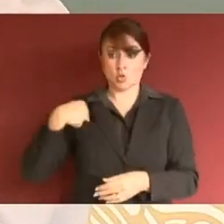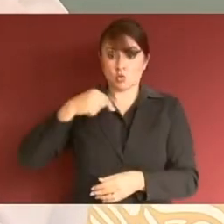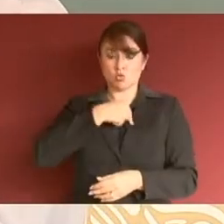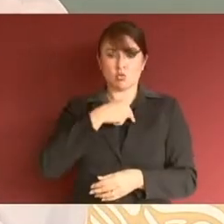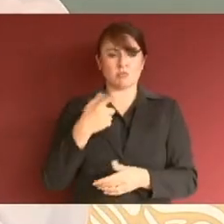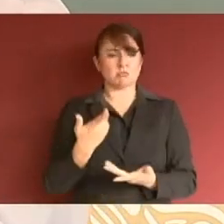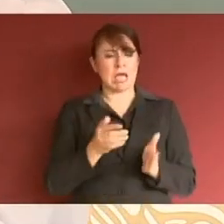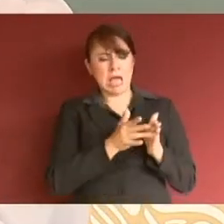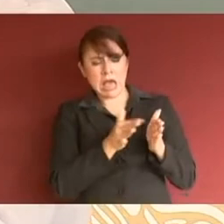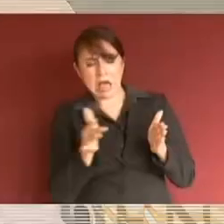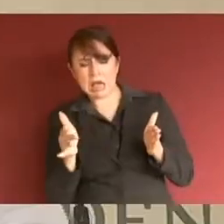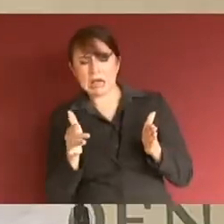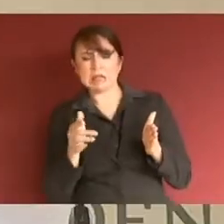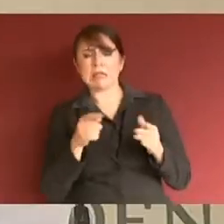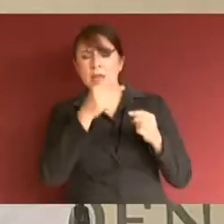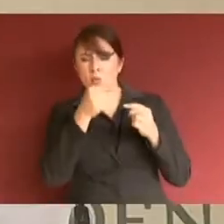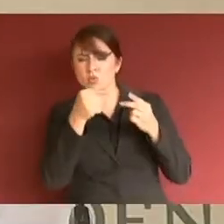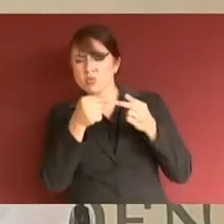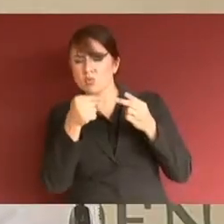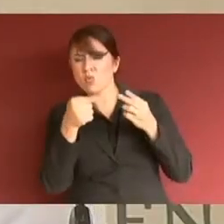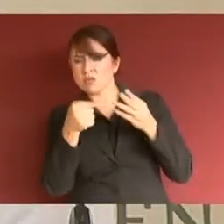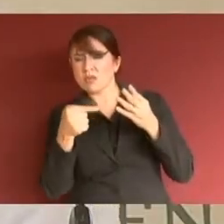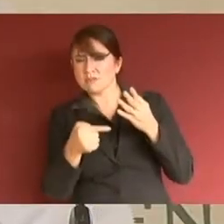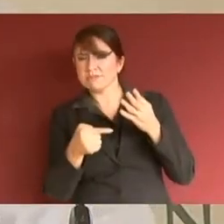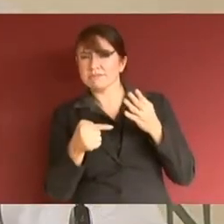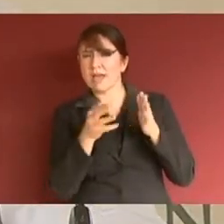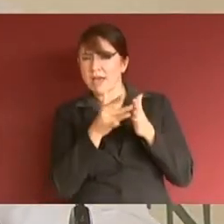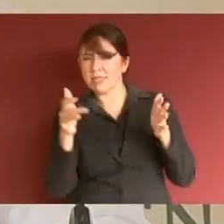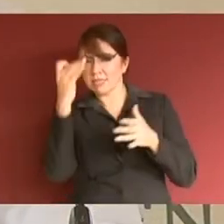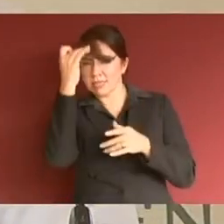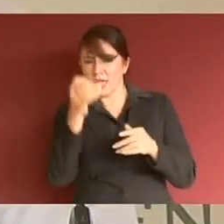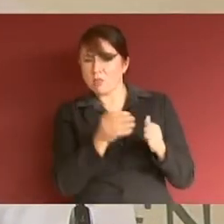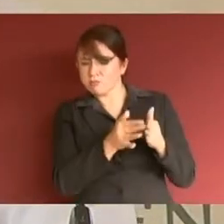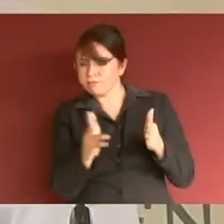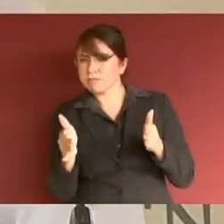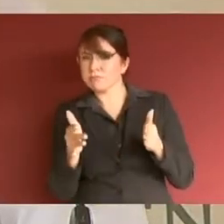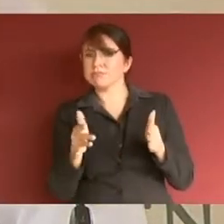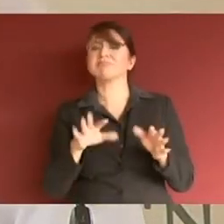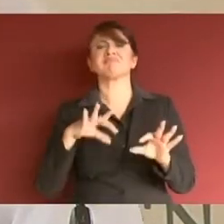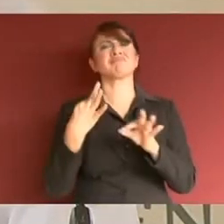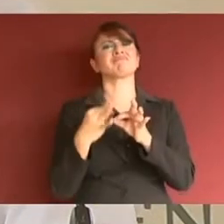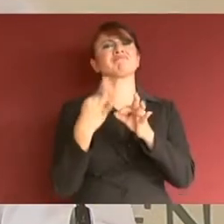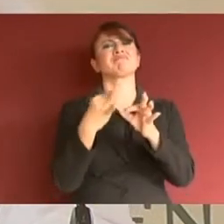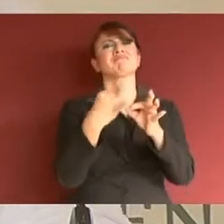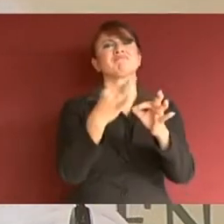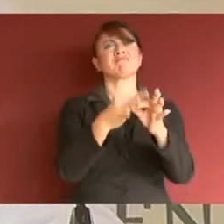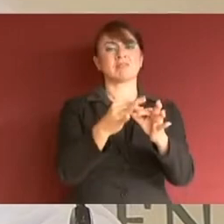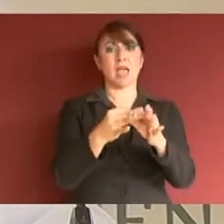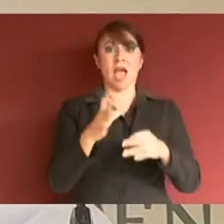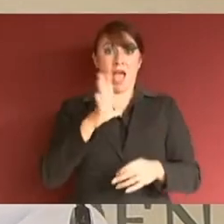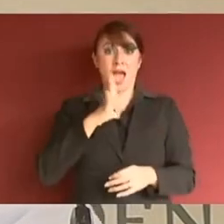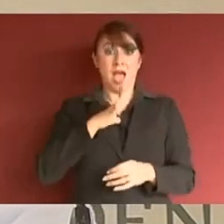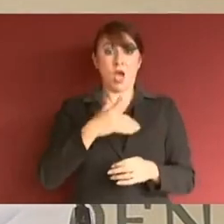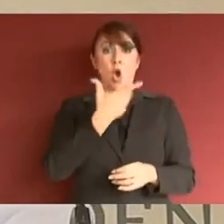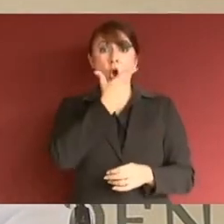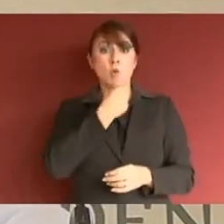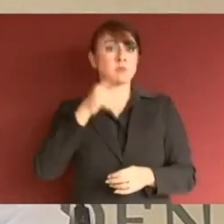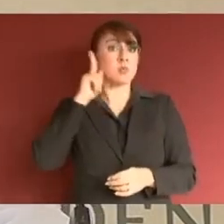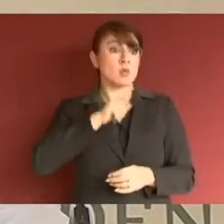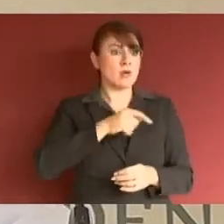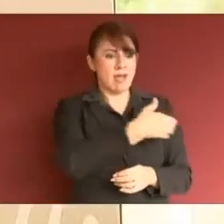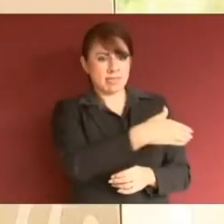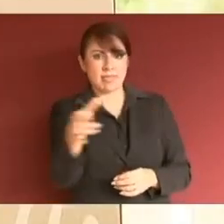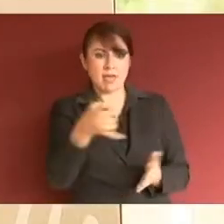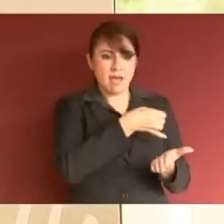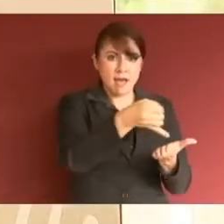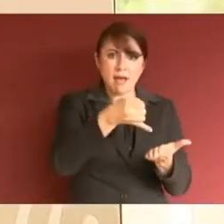cada etapa. Los campesinos en Nayarit que conocen ya de los beneficios de este canal, pero que tienen claro el enorme impacto